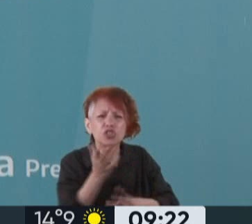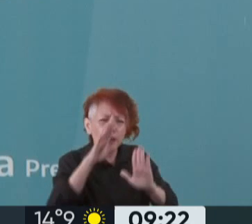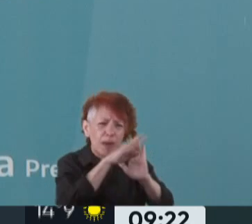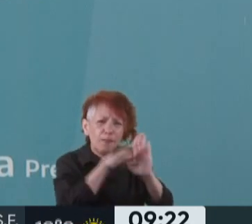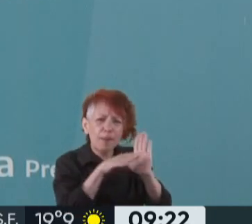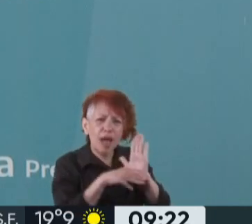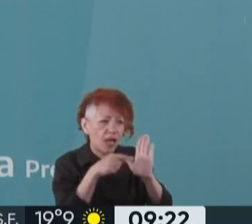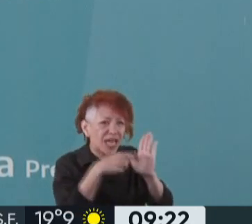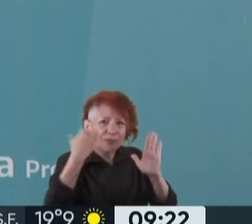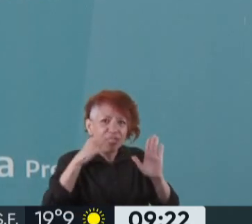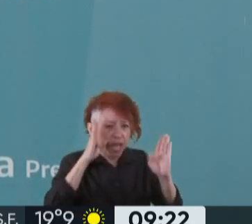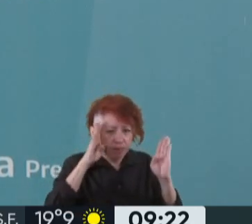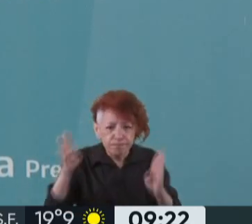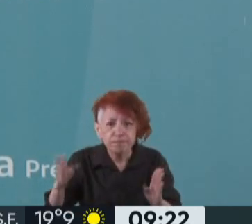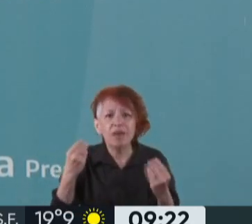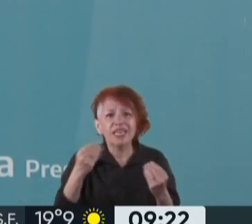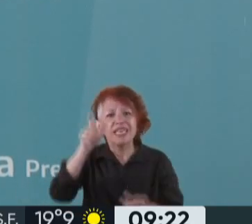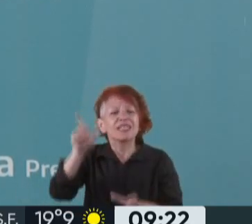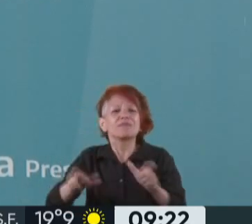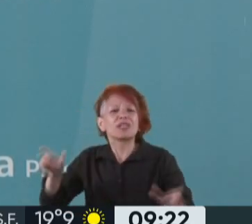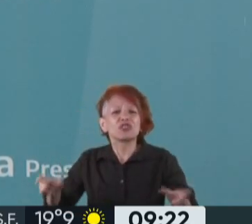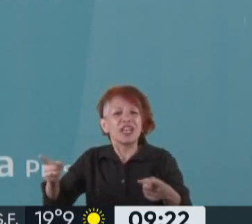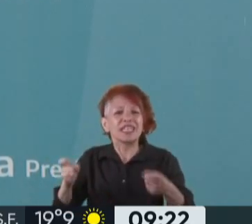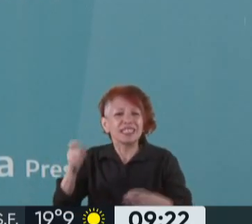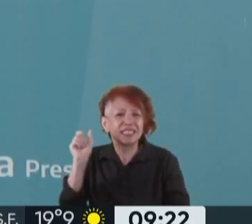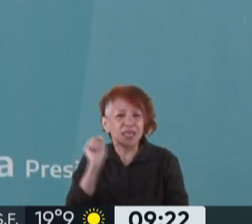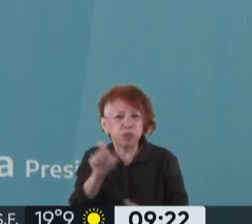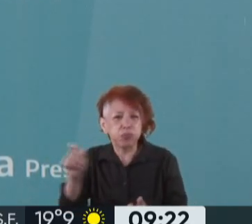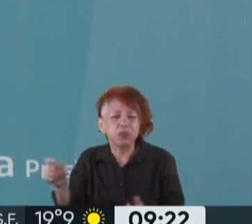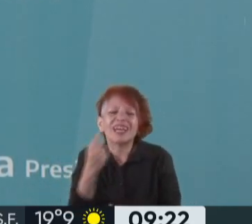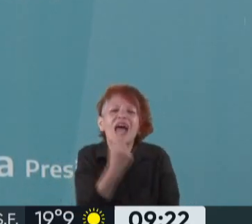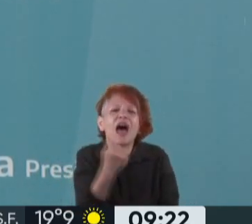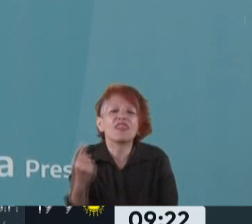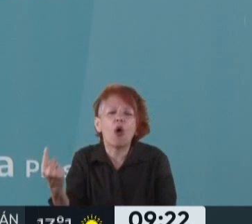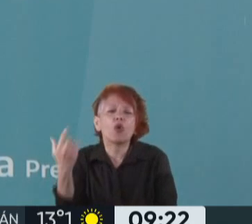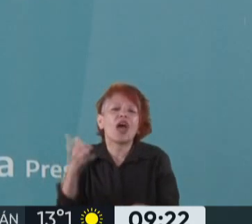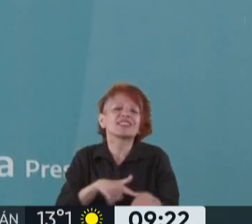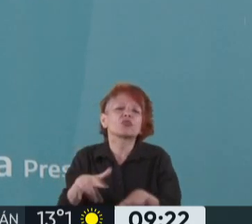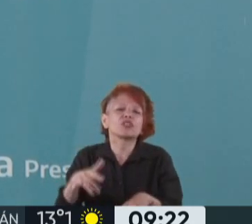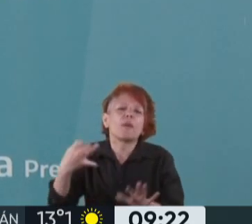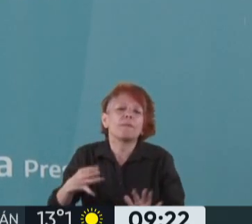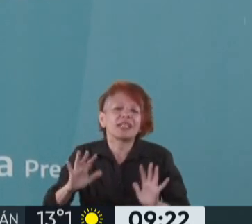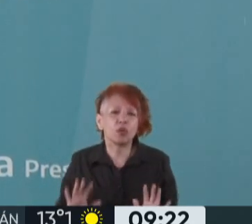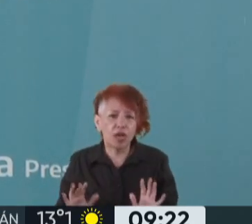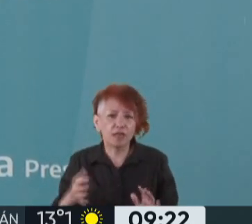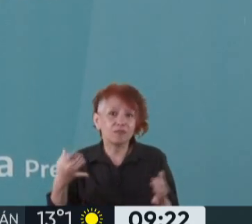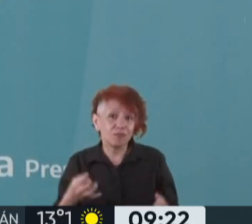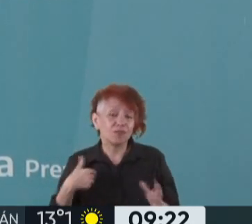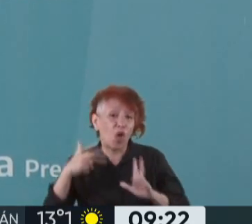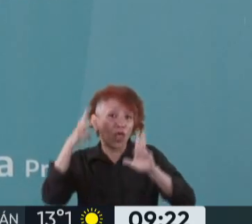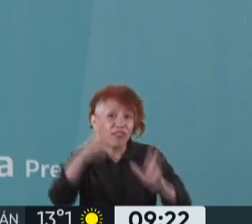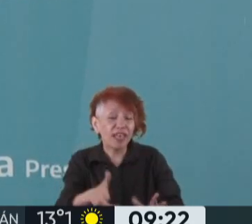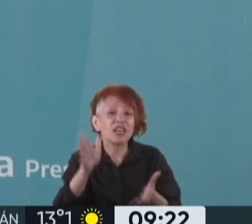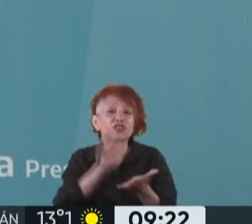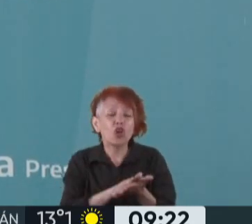atienden las diferentes circunstancias. Cada una es una circunstancia particular. Digo, hoy les acabo de mencionar lo que está sucediendo con